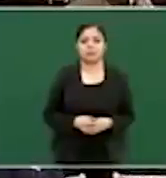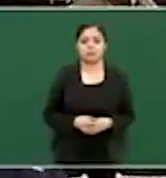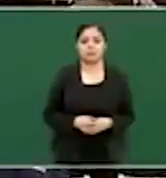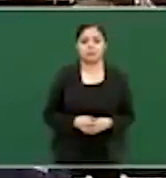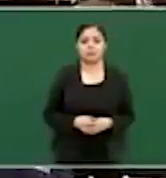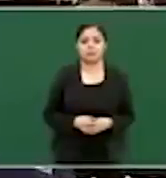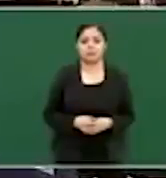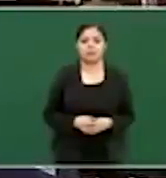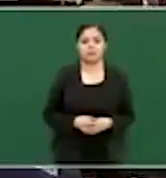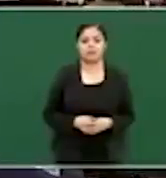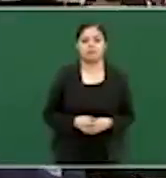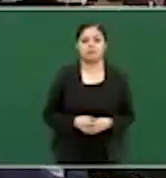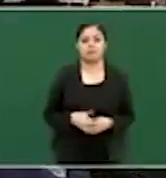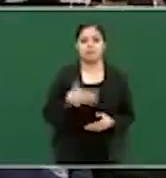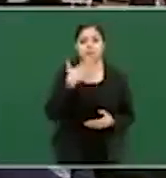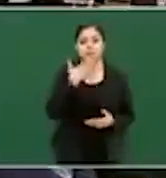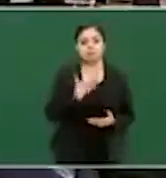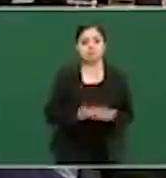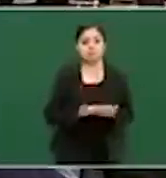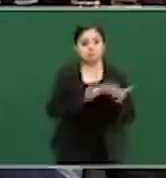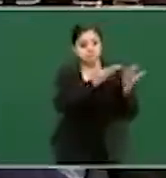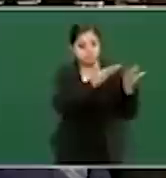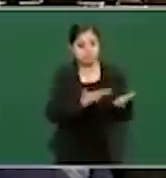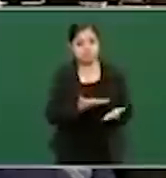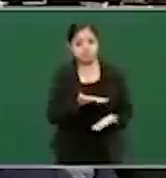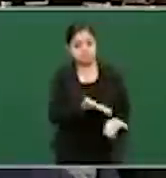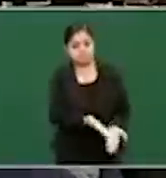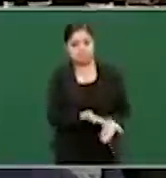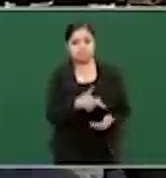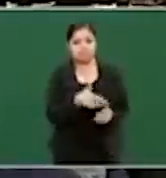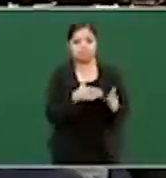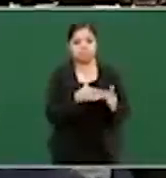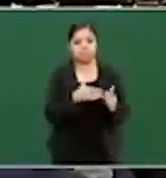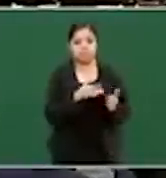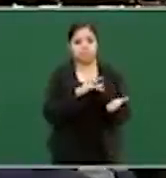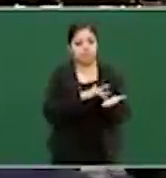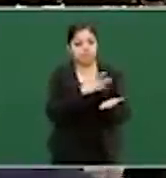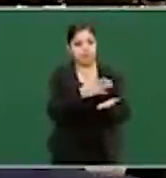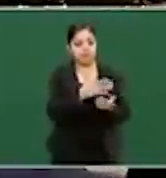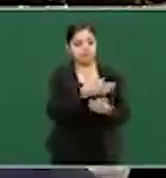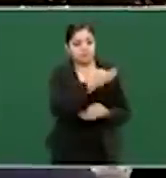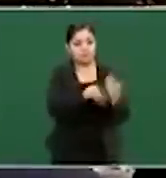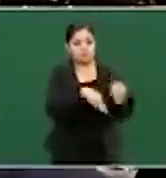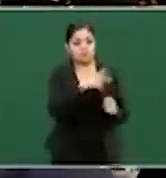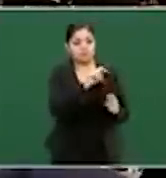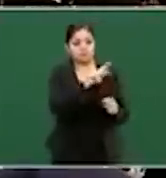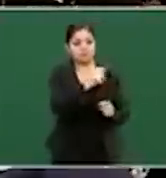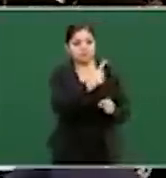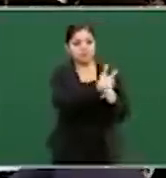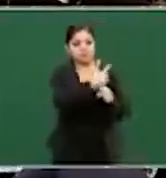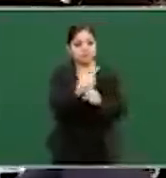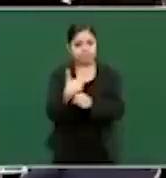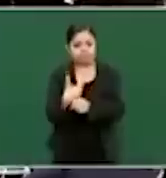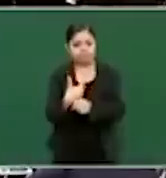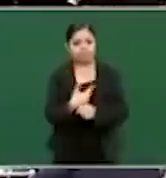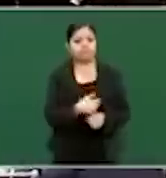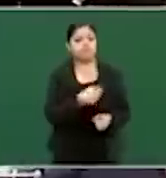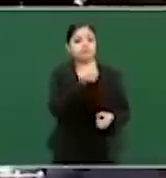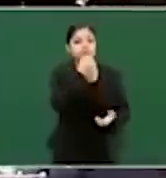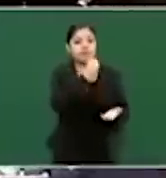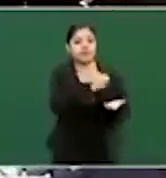Bueno, bienvenido, señor presidente, a su casa. Gracias a los medios nacionales que nos acompañan, señor secretario de la